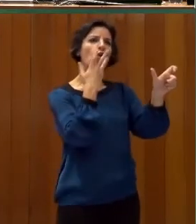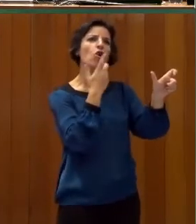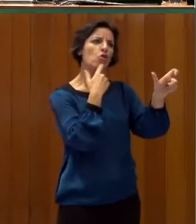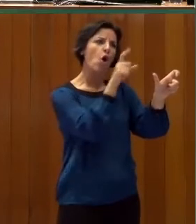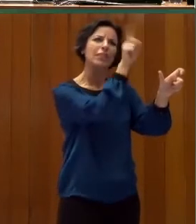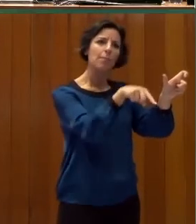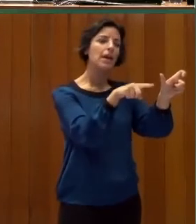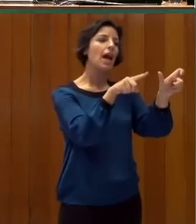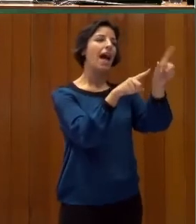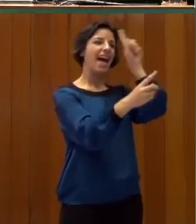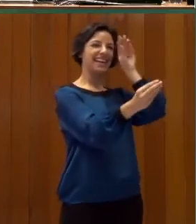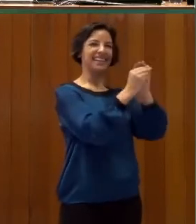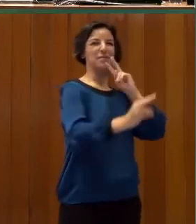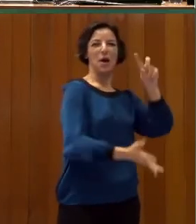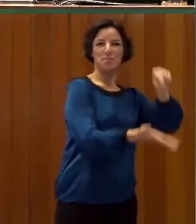congruente.